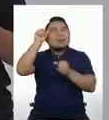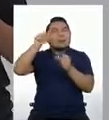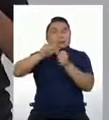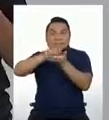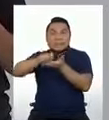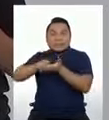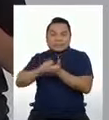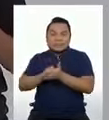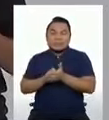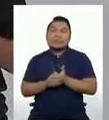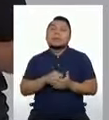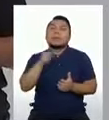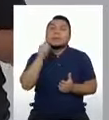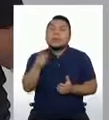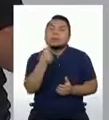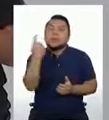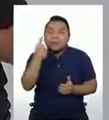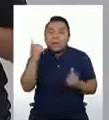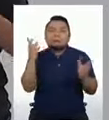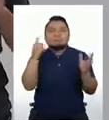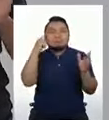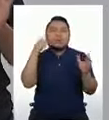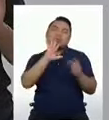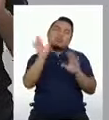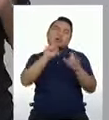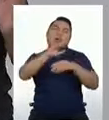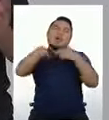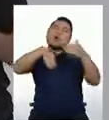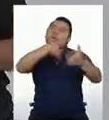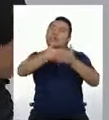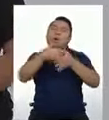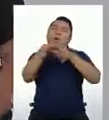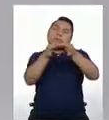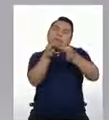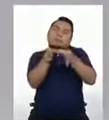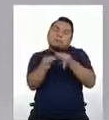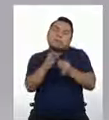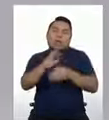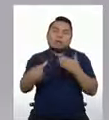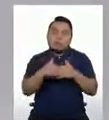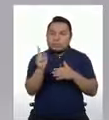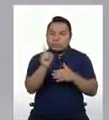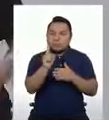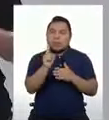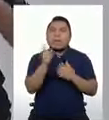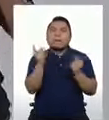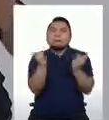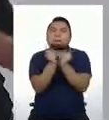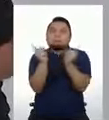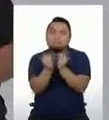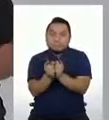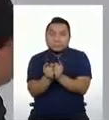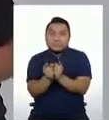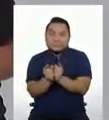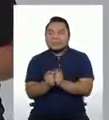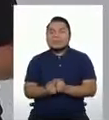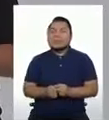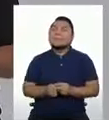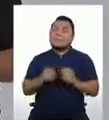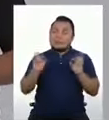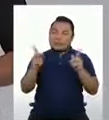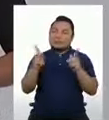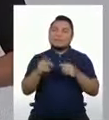aquí pongamos solo ideas cortas. No es necesario que copies toda la historia. Perfecto. Empezamos